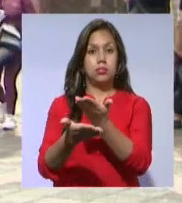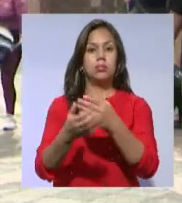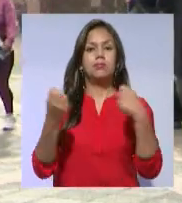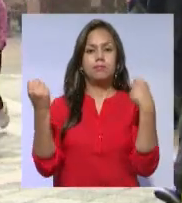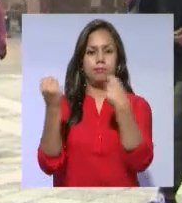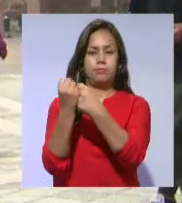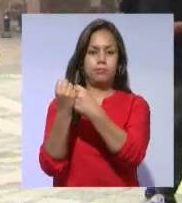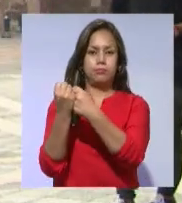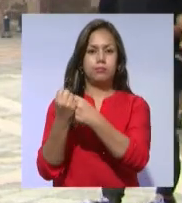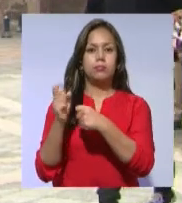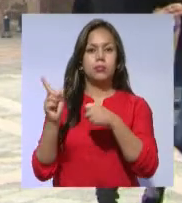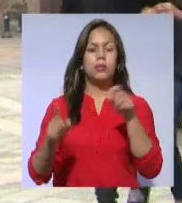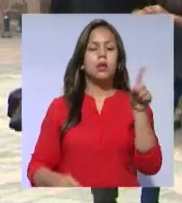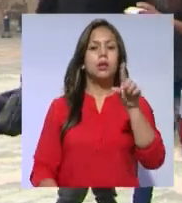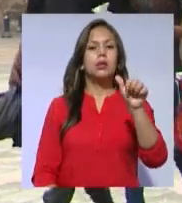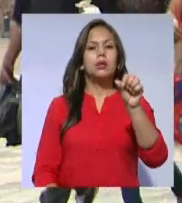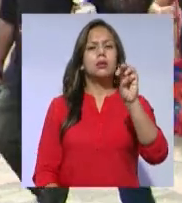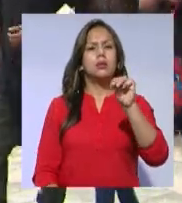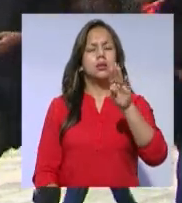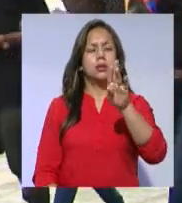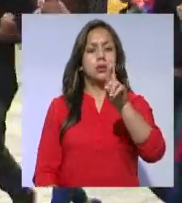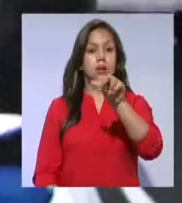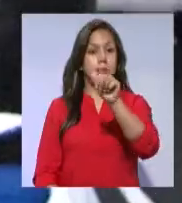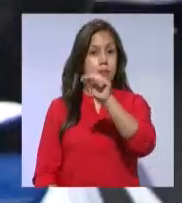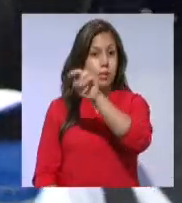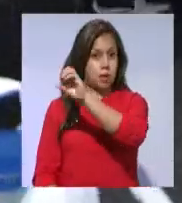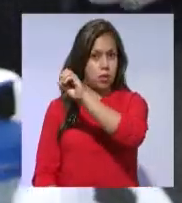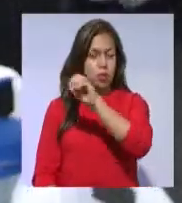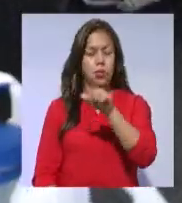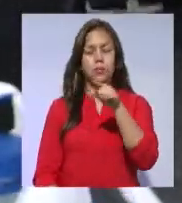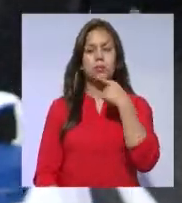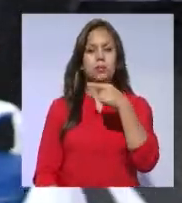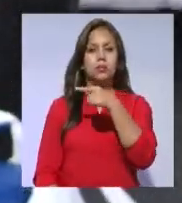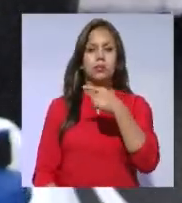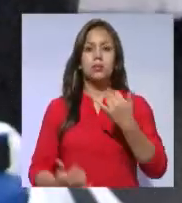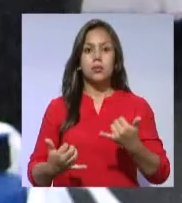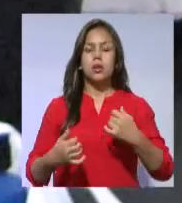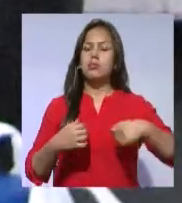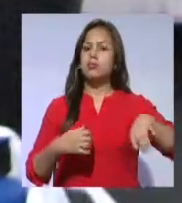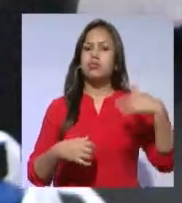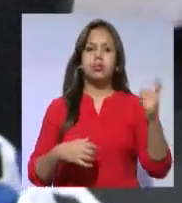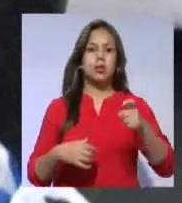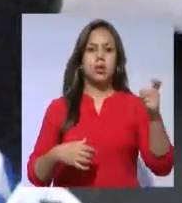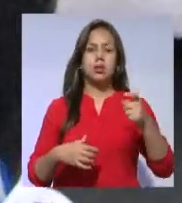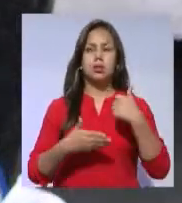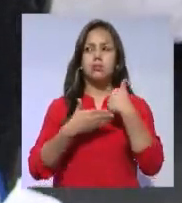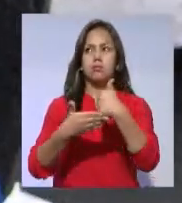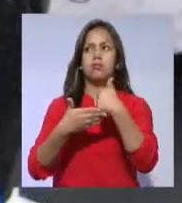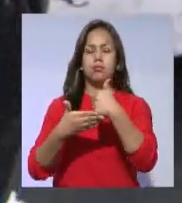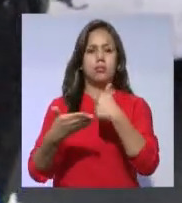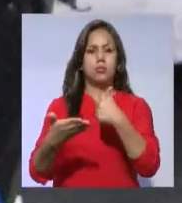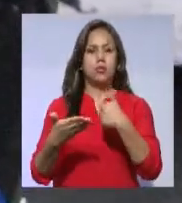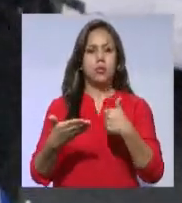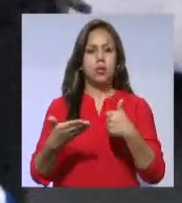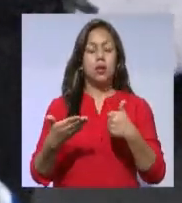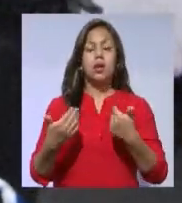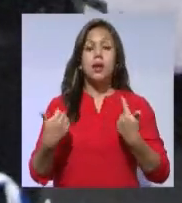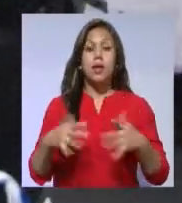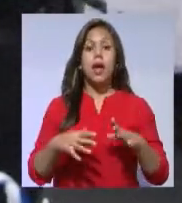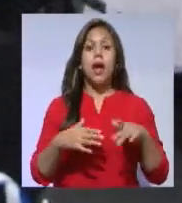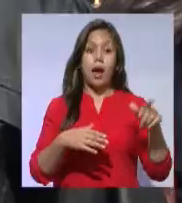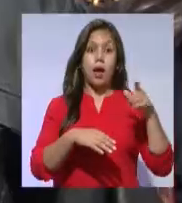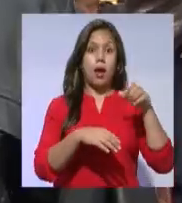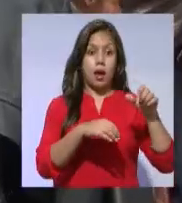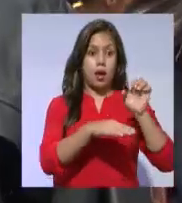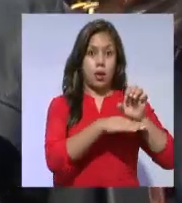apoyo freddy zambrano oriundo de la provincia de esmeraldas dijo que es momento de replicar la ayuda así como cuando el ecuador pasó ya por un